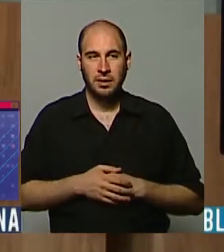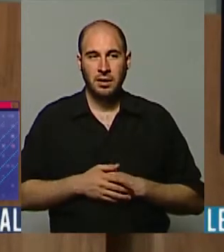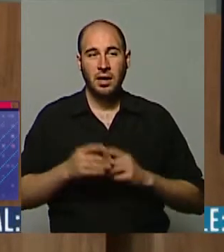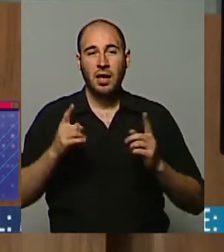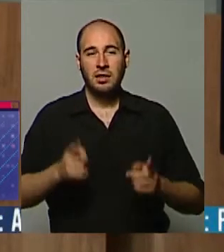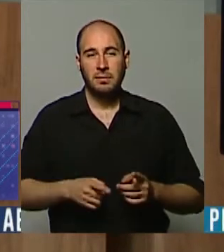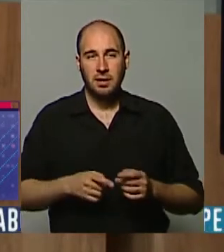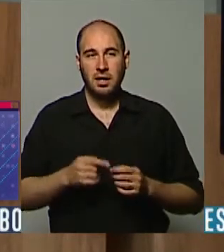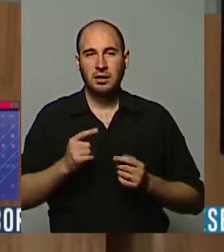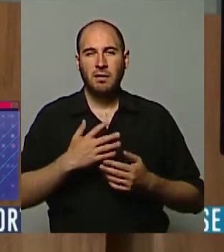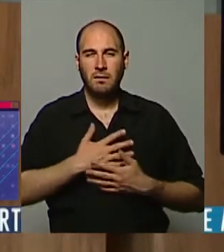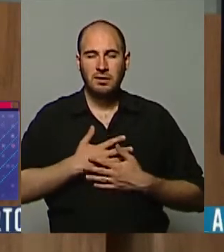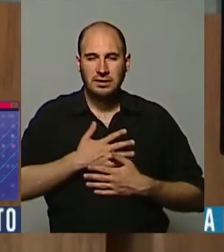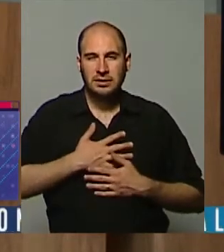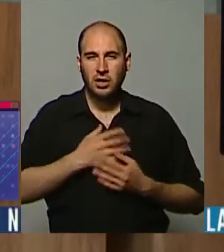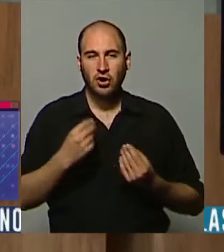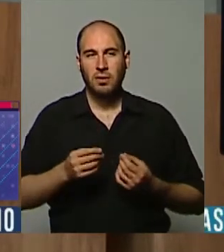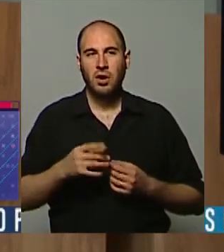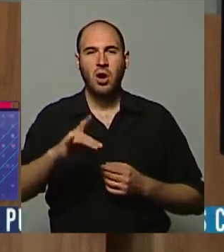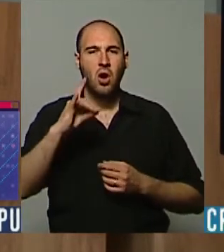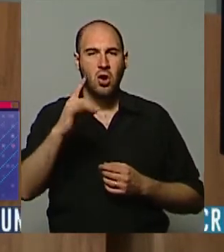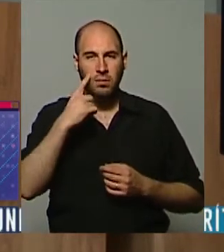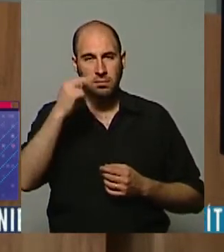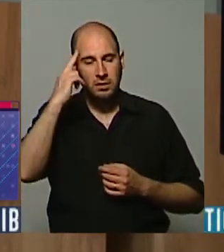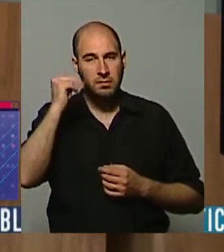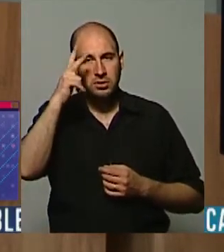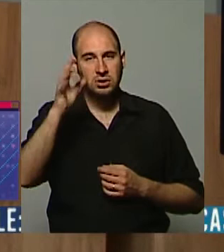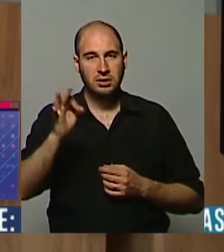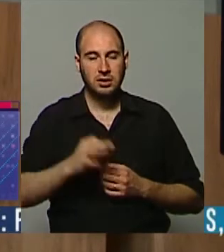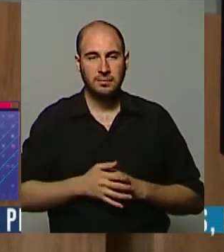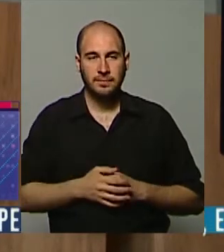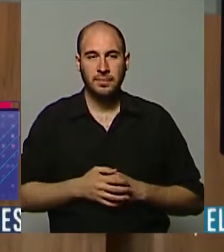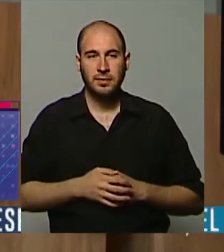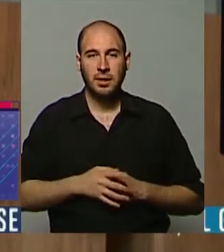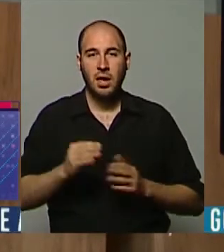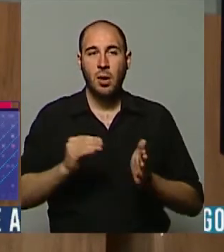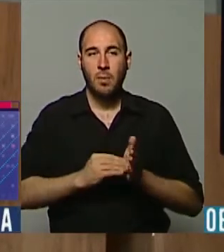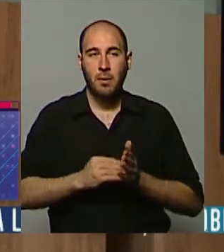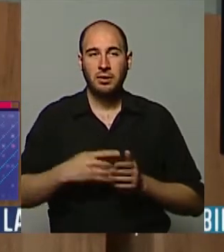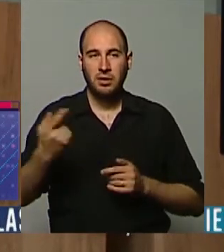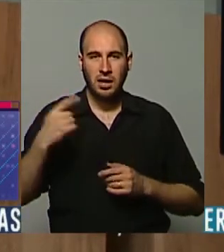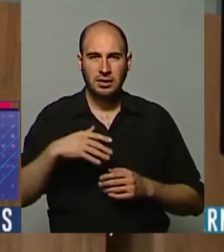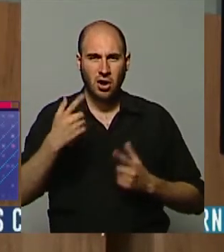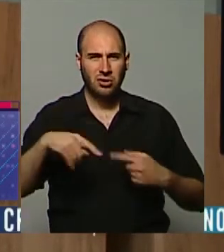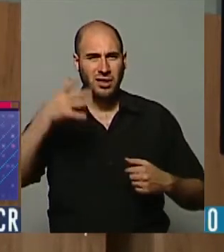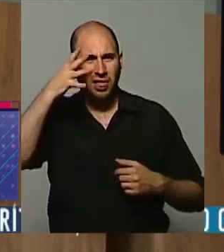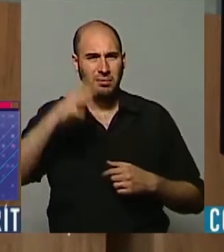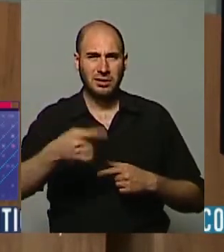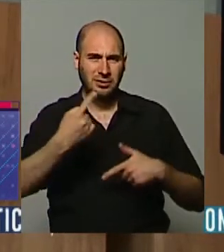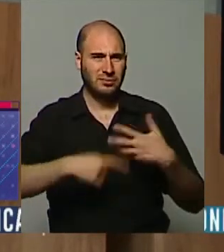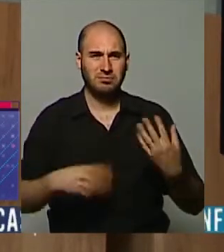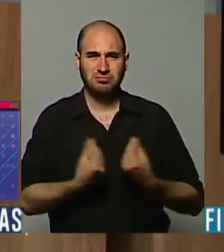muestra mucho cuál es ese espíritu del glam rock de los 80, que fue una época de muchos excesos de todo